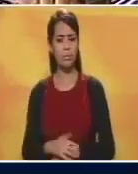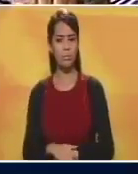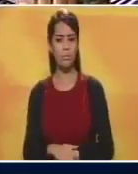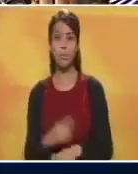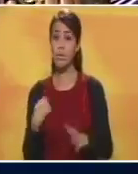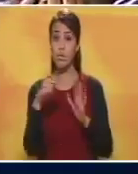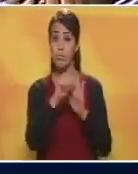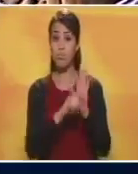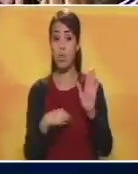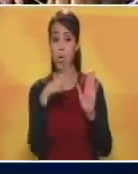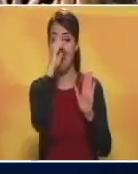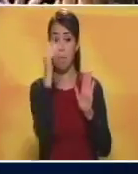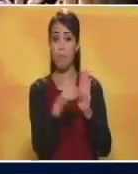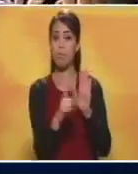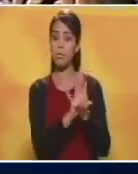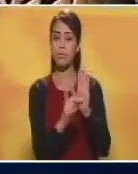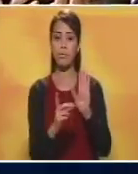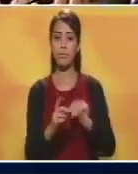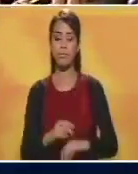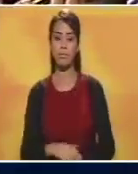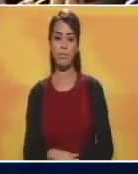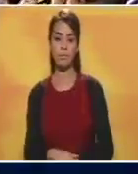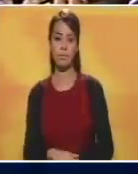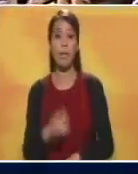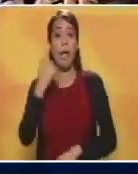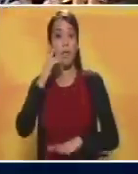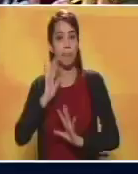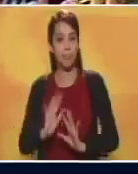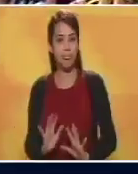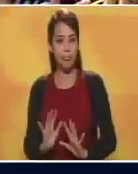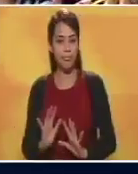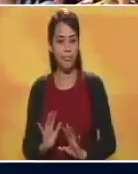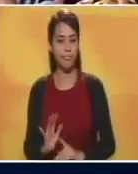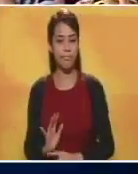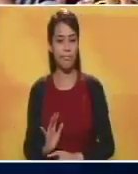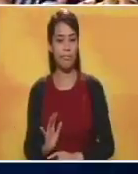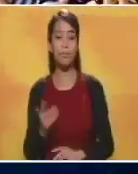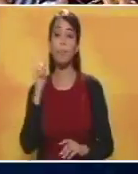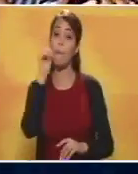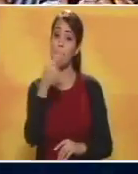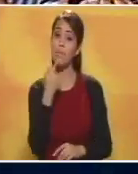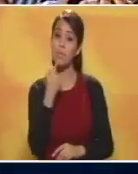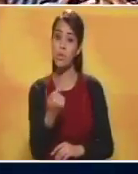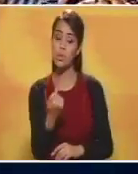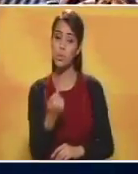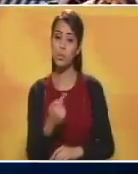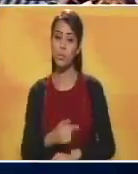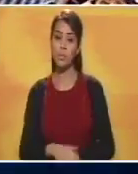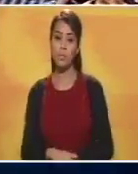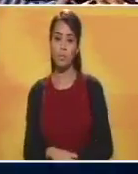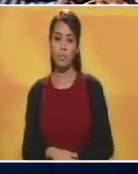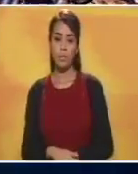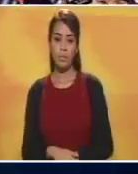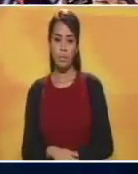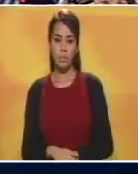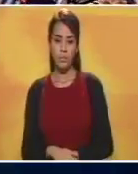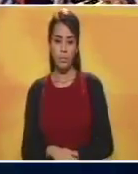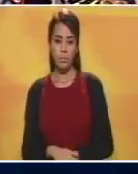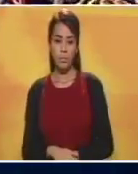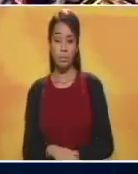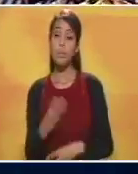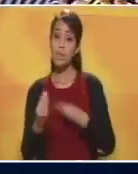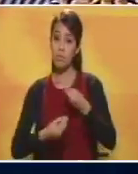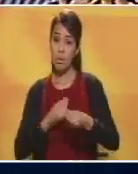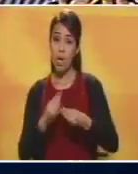hay violación a la ley, y incluso se planteó también que lo propio se